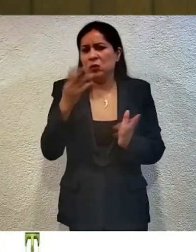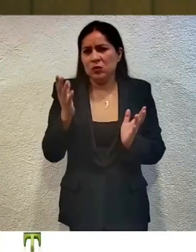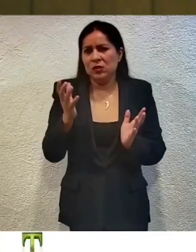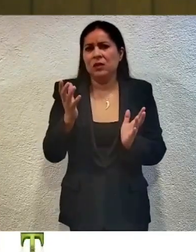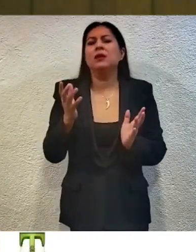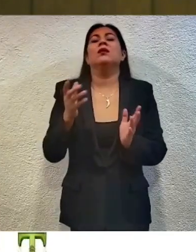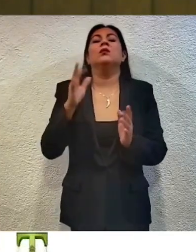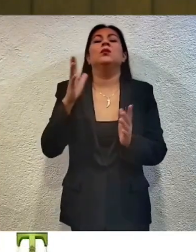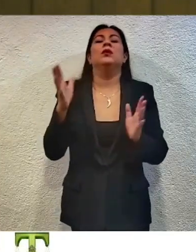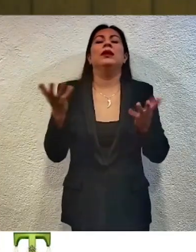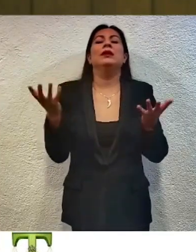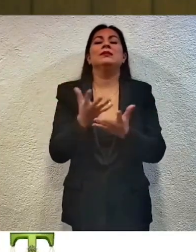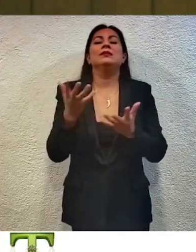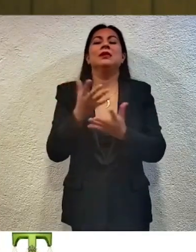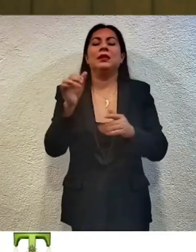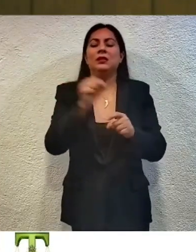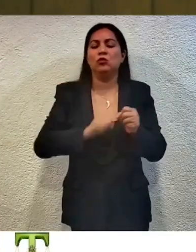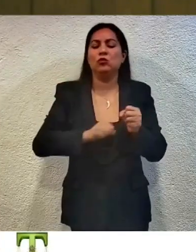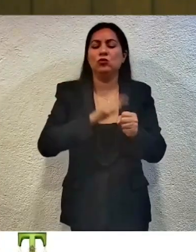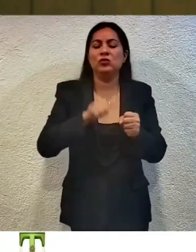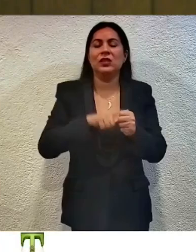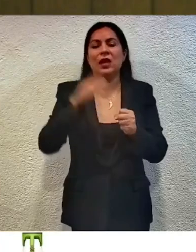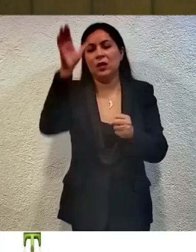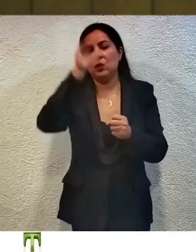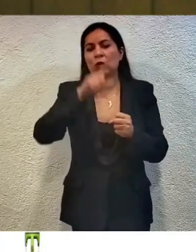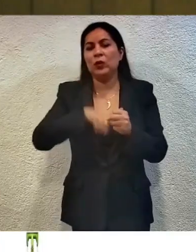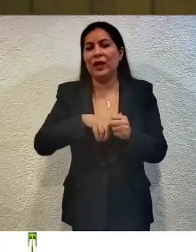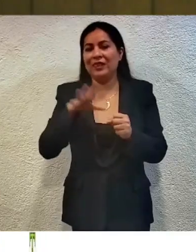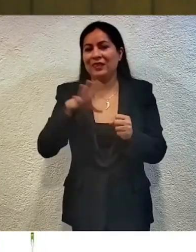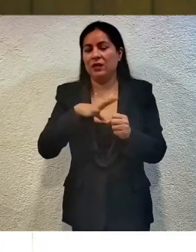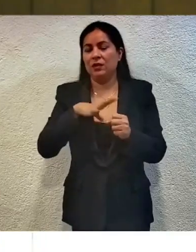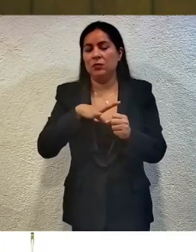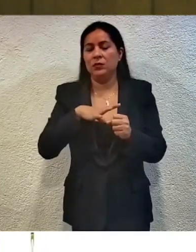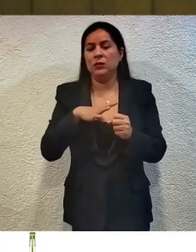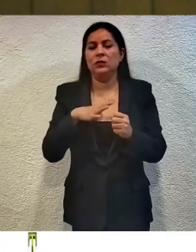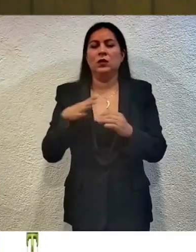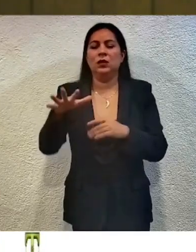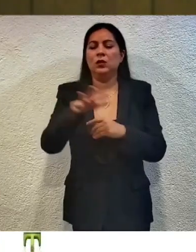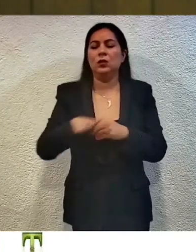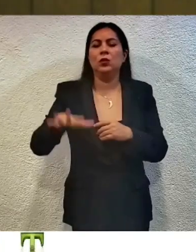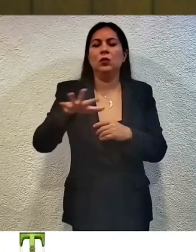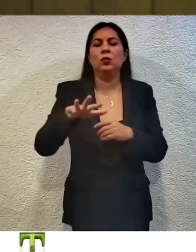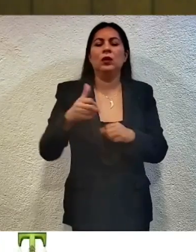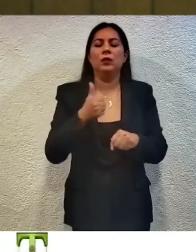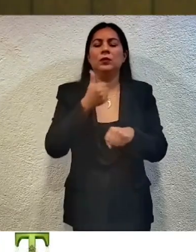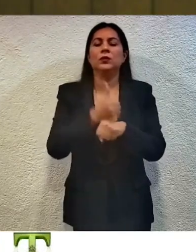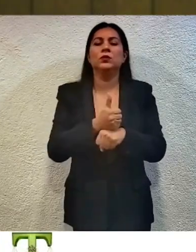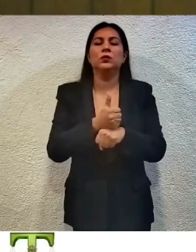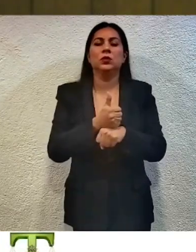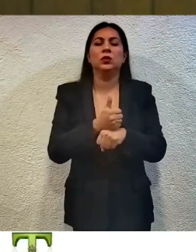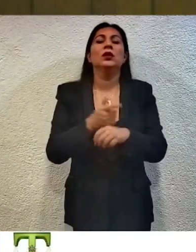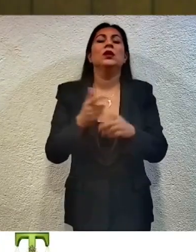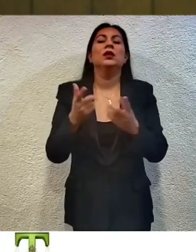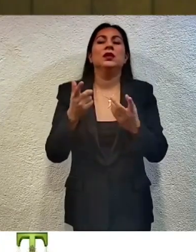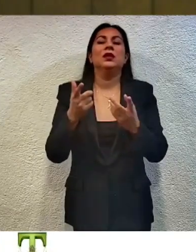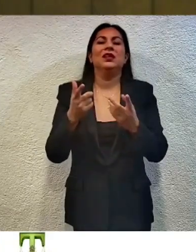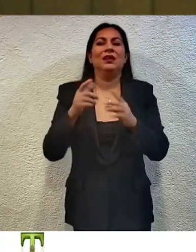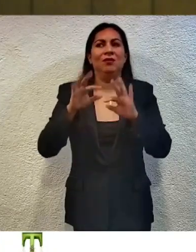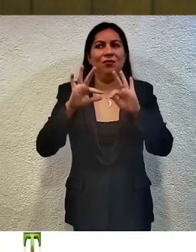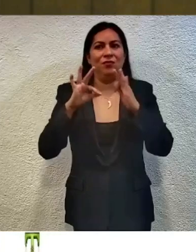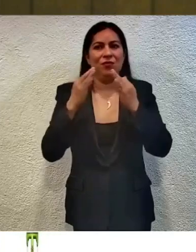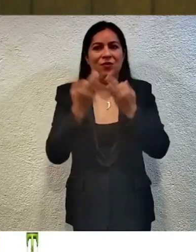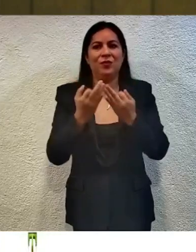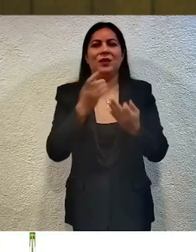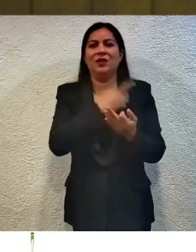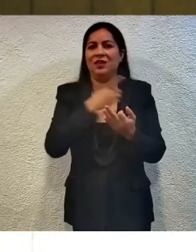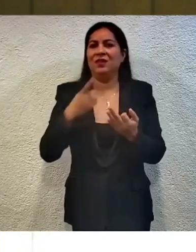la construcción que social y culturalmente existe en torno a la posición y rol que